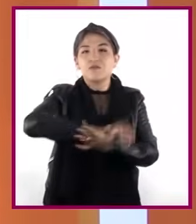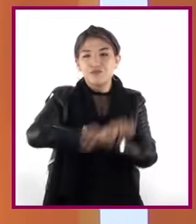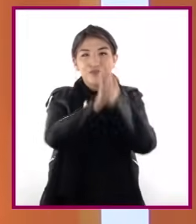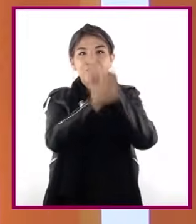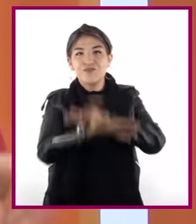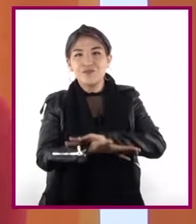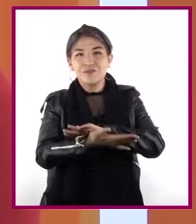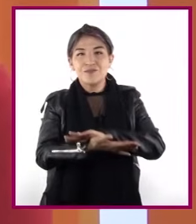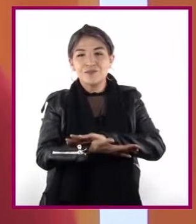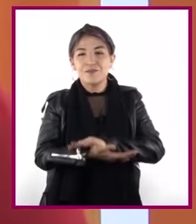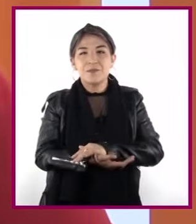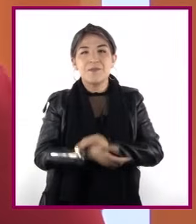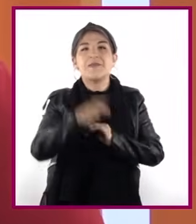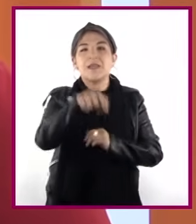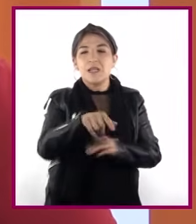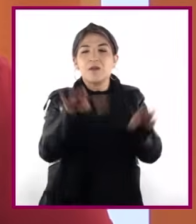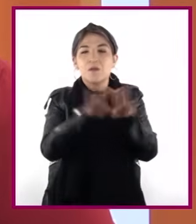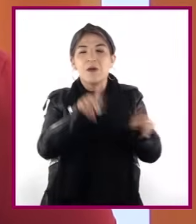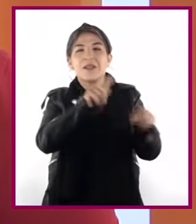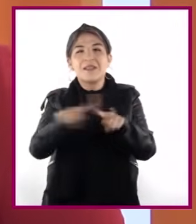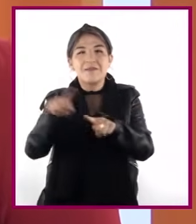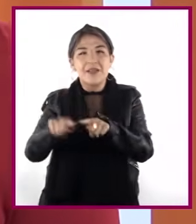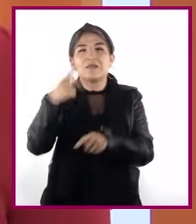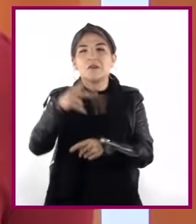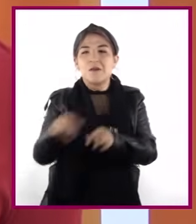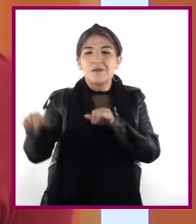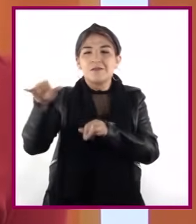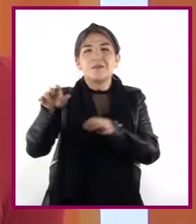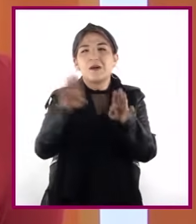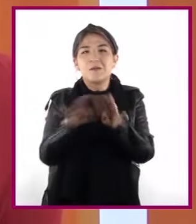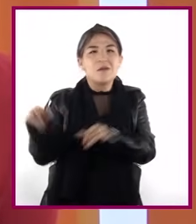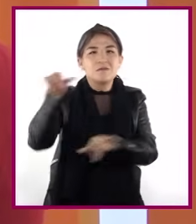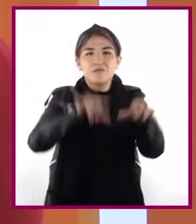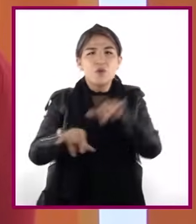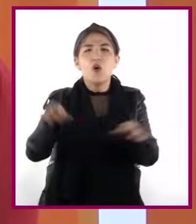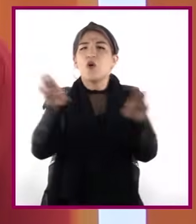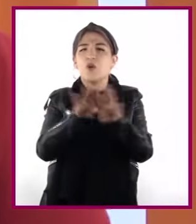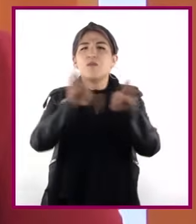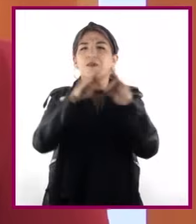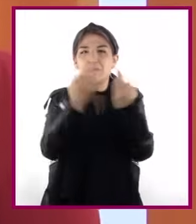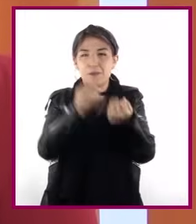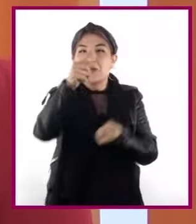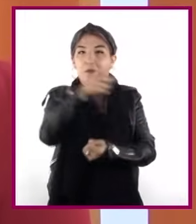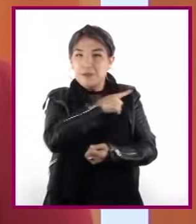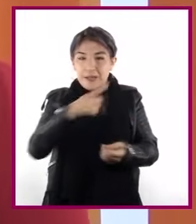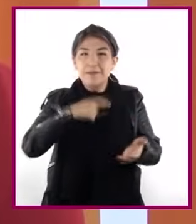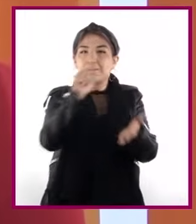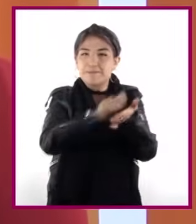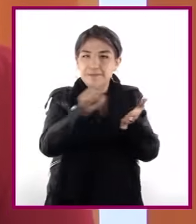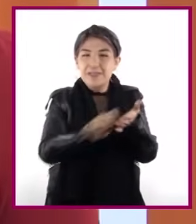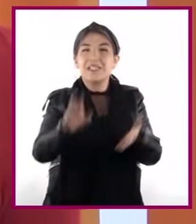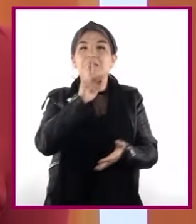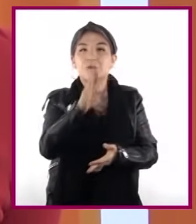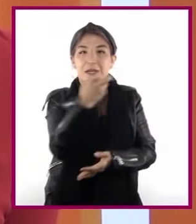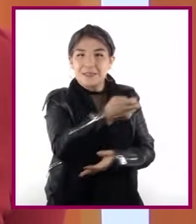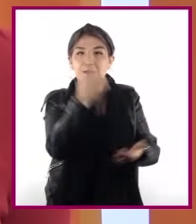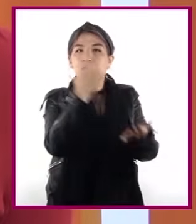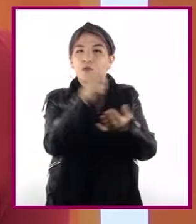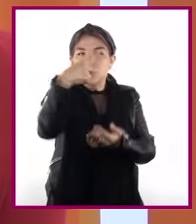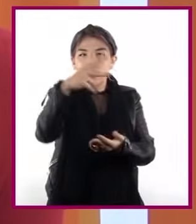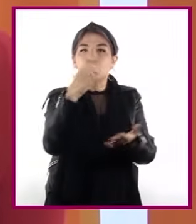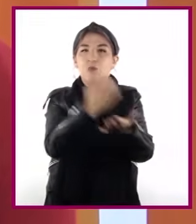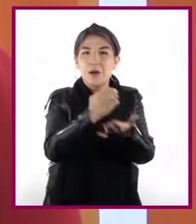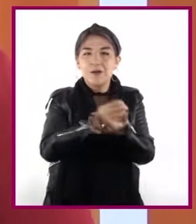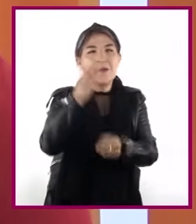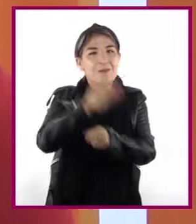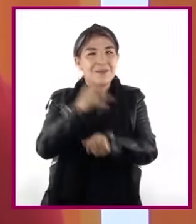transformarse en los demás estados de agregación y de qué manera. Anoten la respuesta en su cuaderno y los